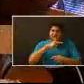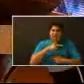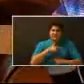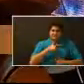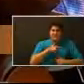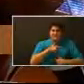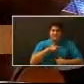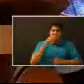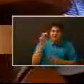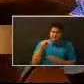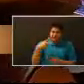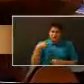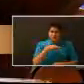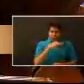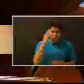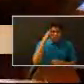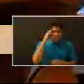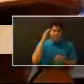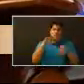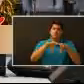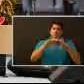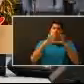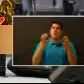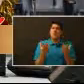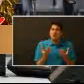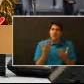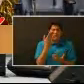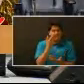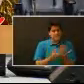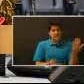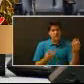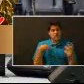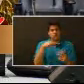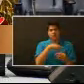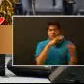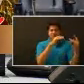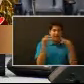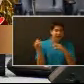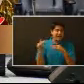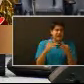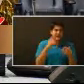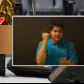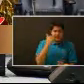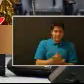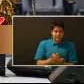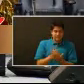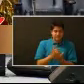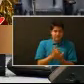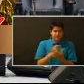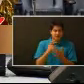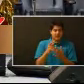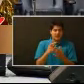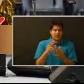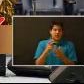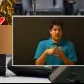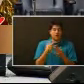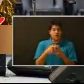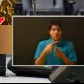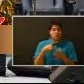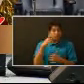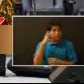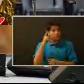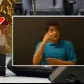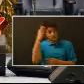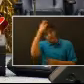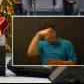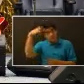es necesario que sepamos cómo vamos a ir nosotros a la guerra, amén. Y cuando yo oía una de las profecías que